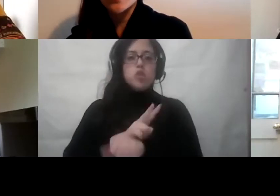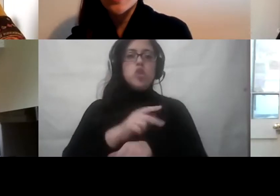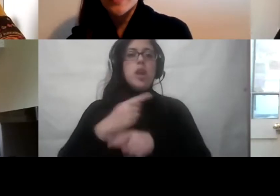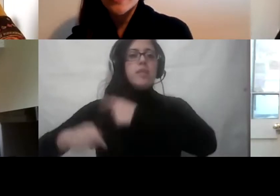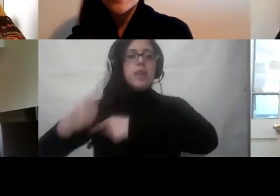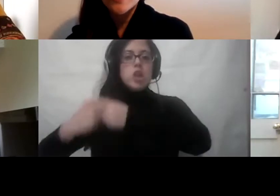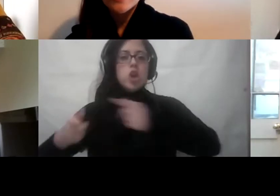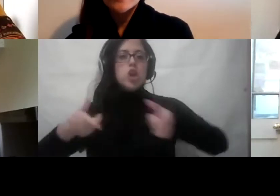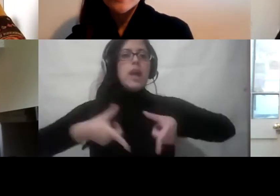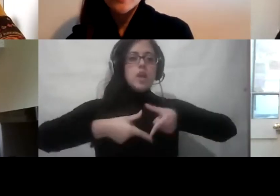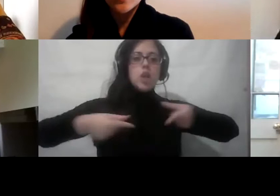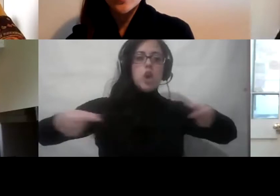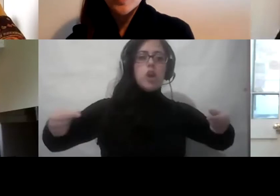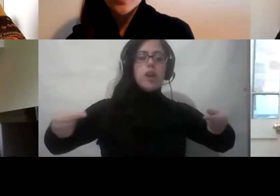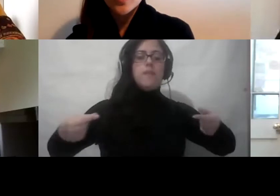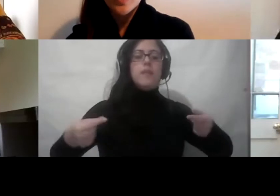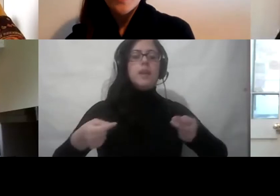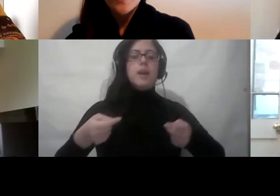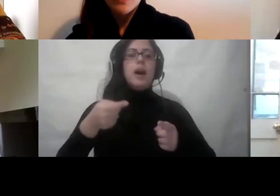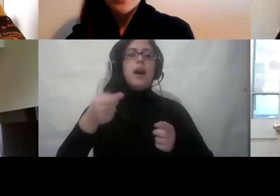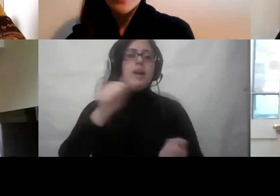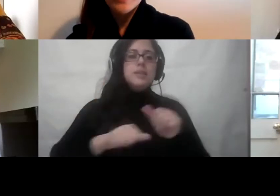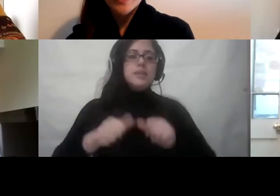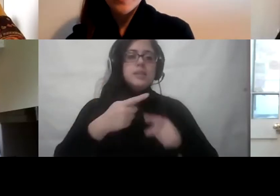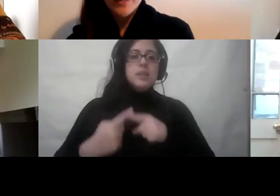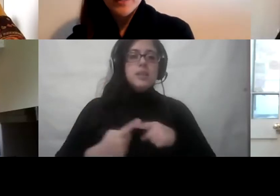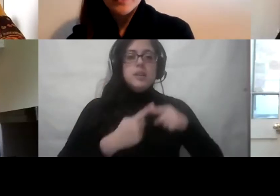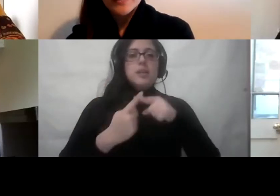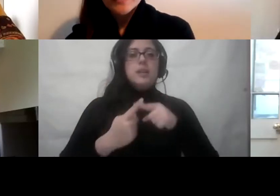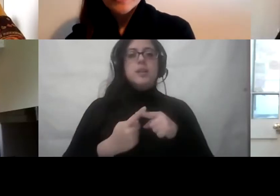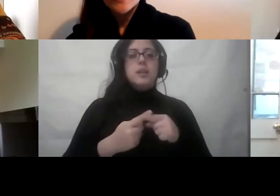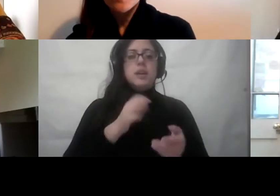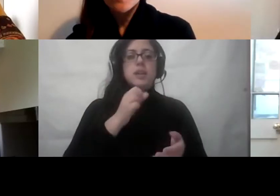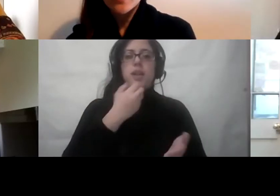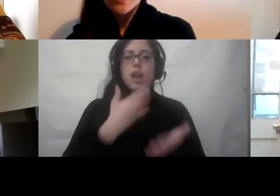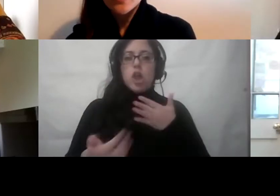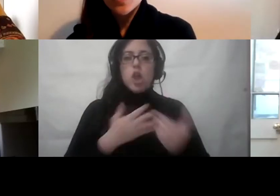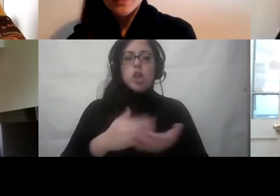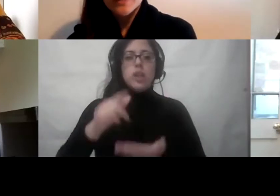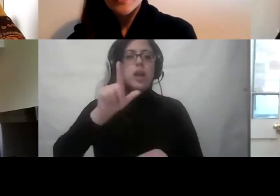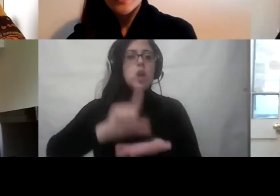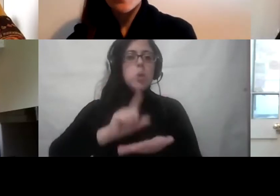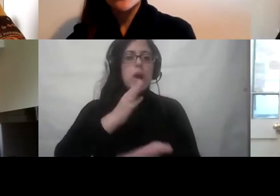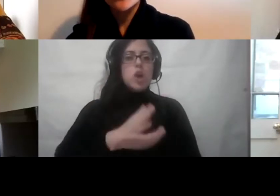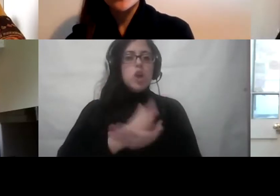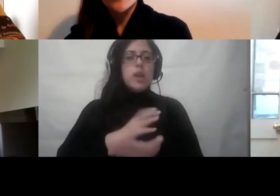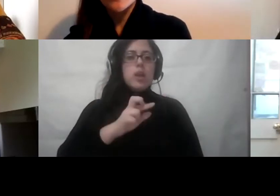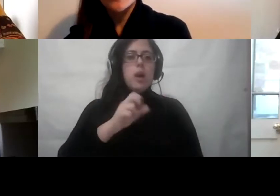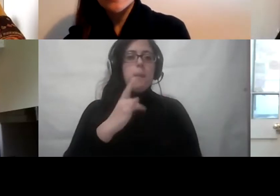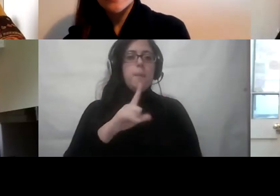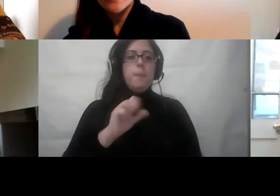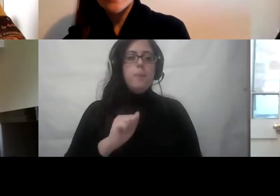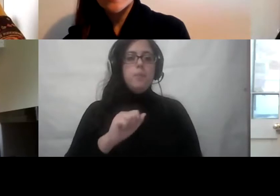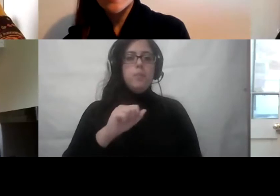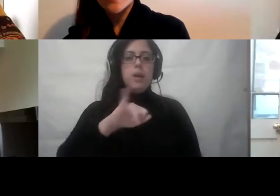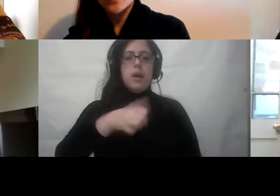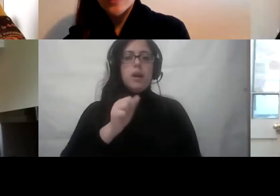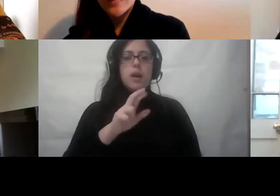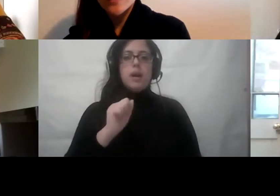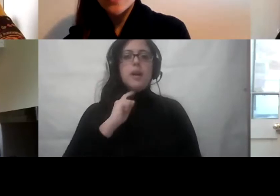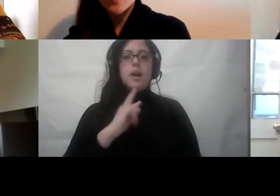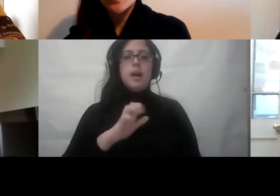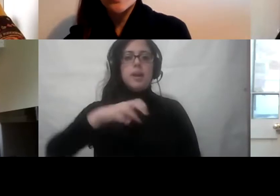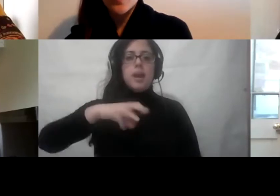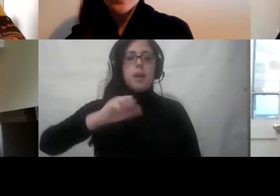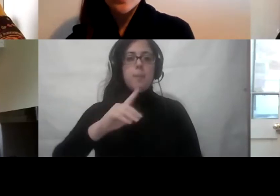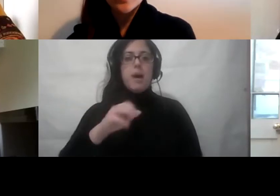Ciencias Sociales del Centro de Educación Paula Jaraquemada. Y Carmen Gloria Zúñiga es profesora de Didáctica de las Ciencias